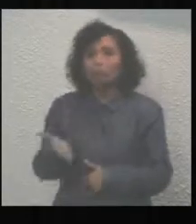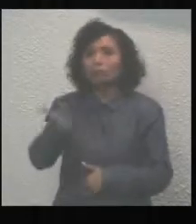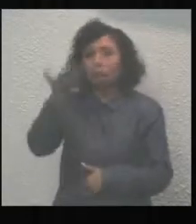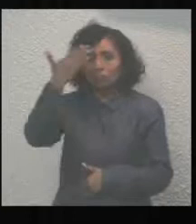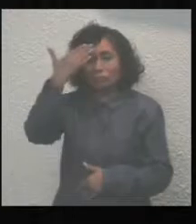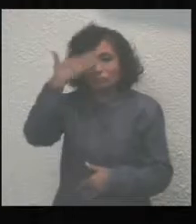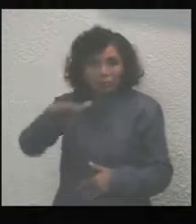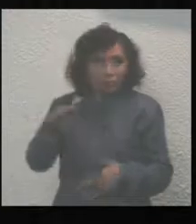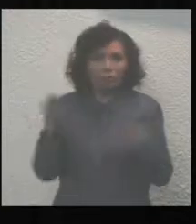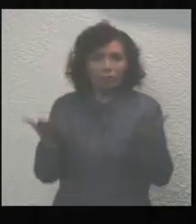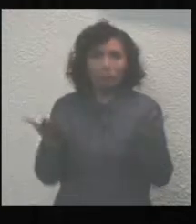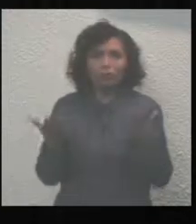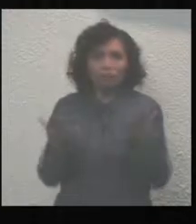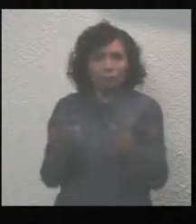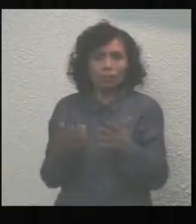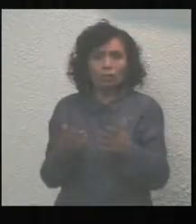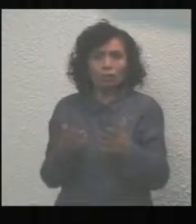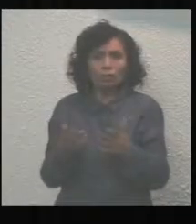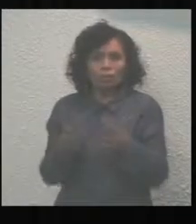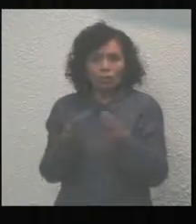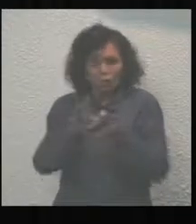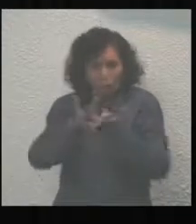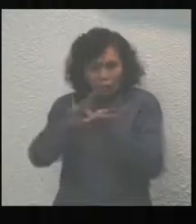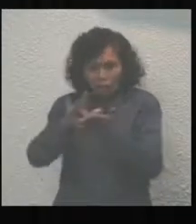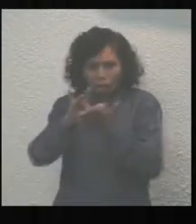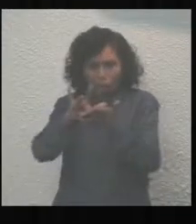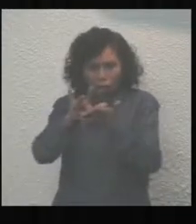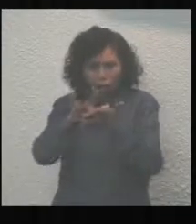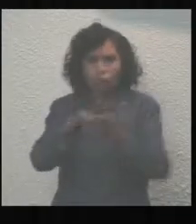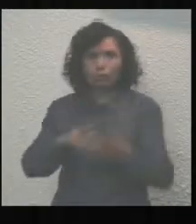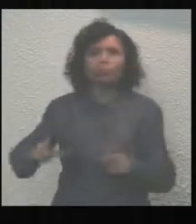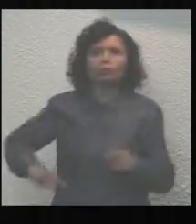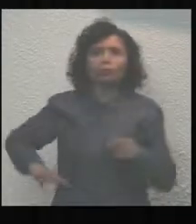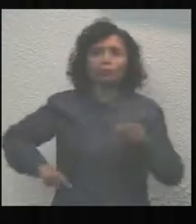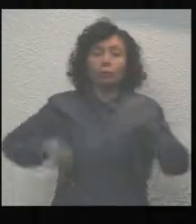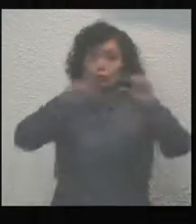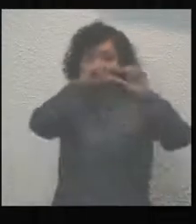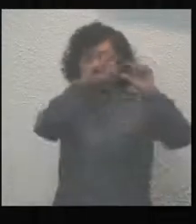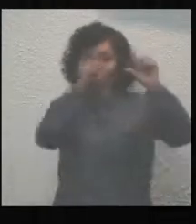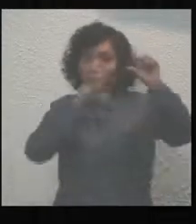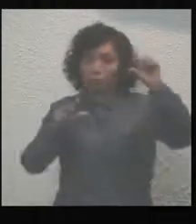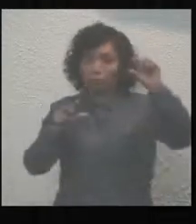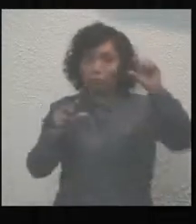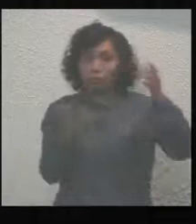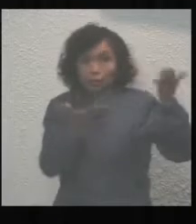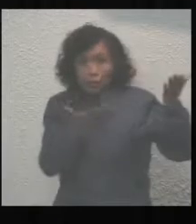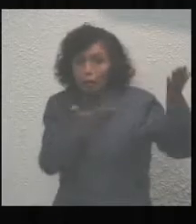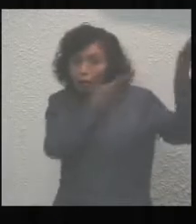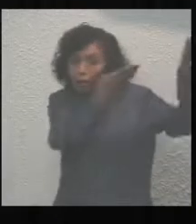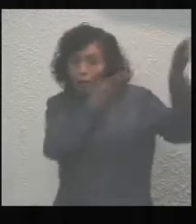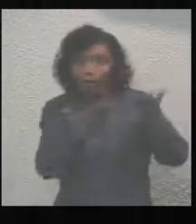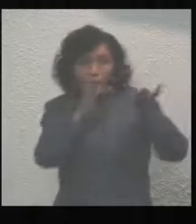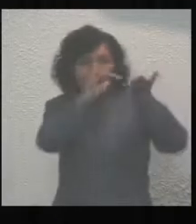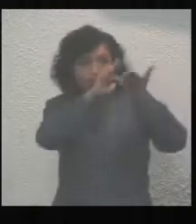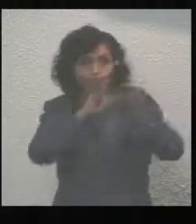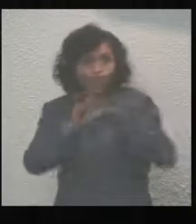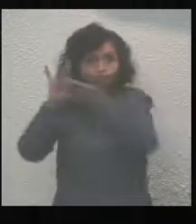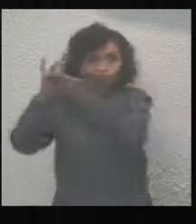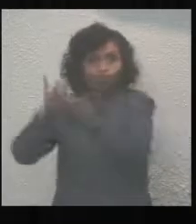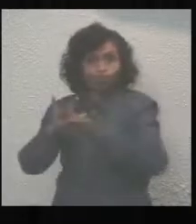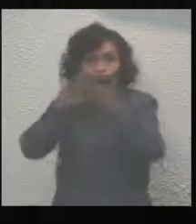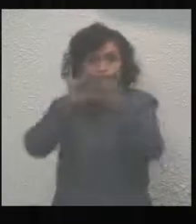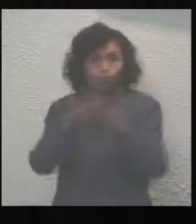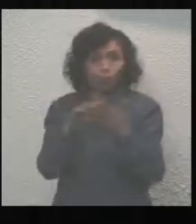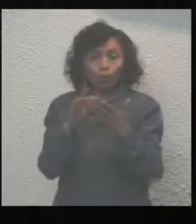una ventaja adicional el apoyo del Gobierno Federal para la entidad se ha dejado sentir notablemente con grandes